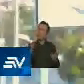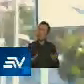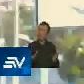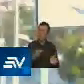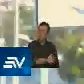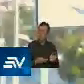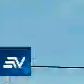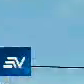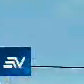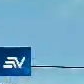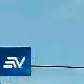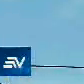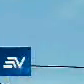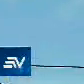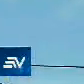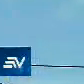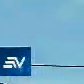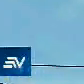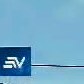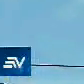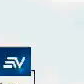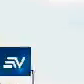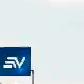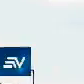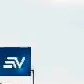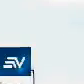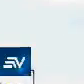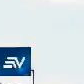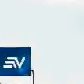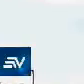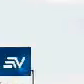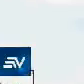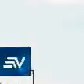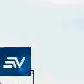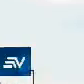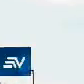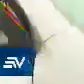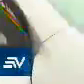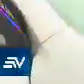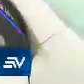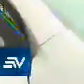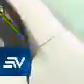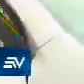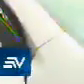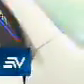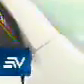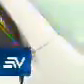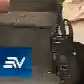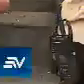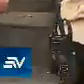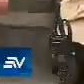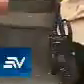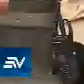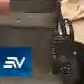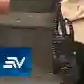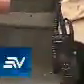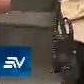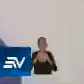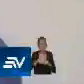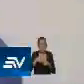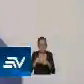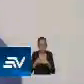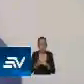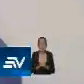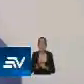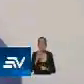Riesgos, explicó que desde el 13 de abril existirá un semáforo con restricciones distintas según las provincias que estén en rojo, naranja o